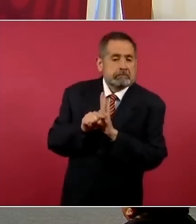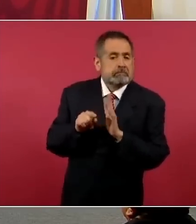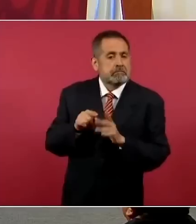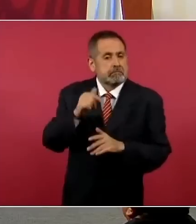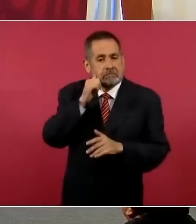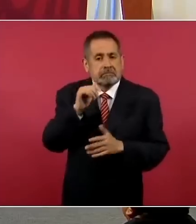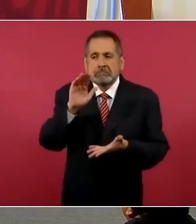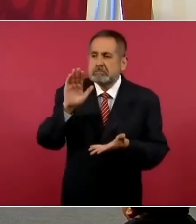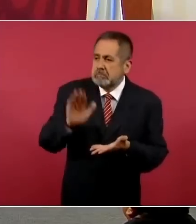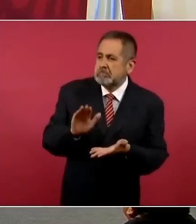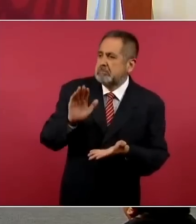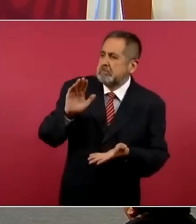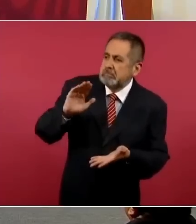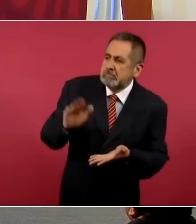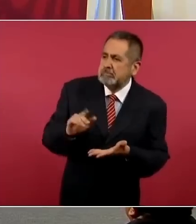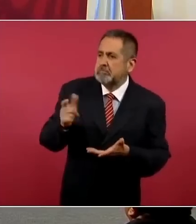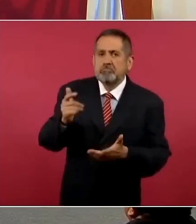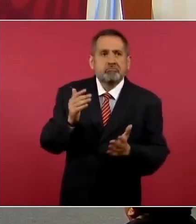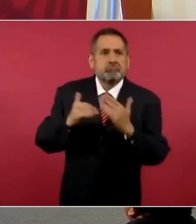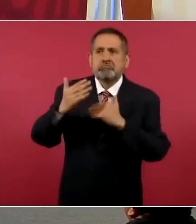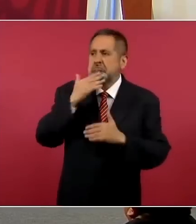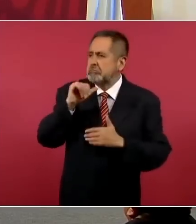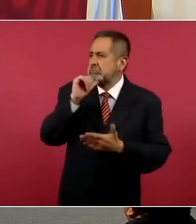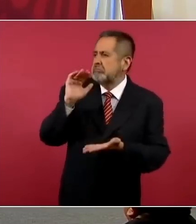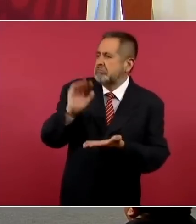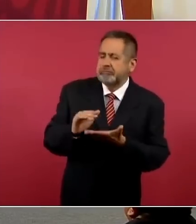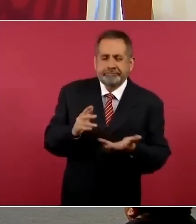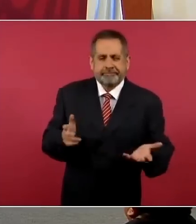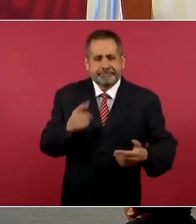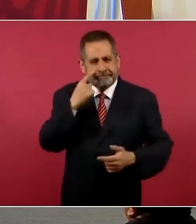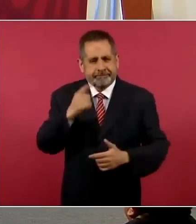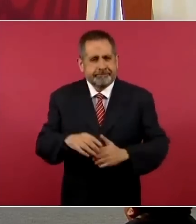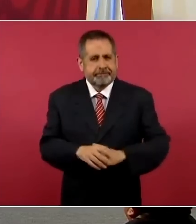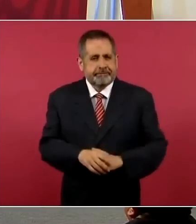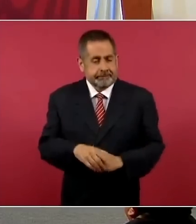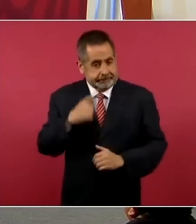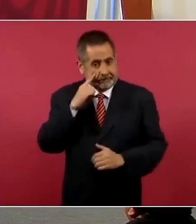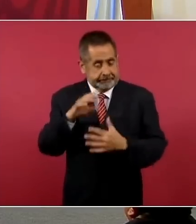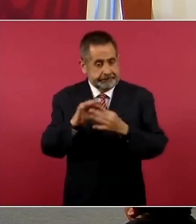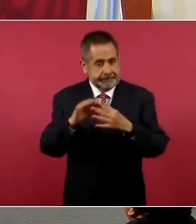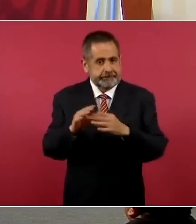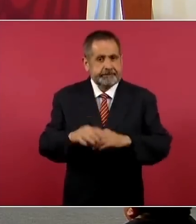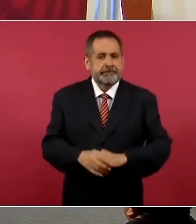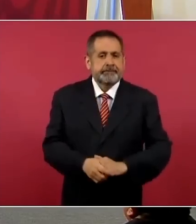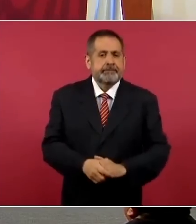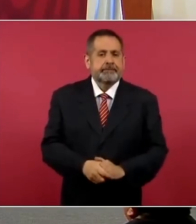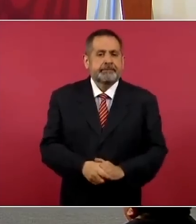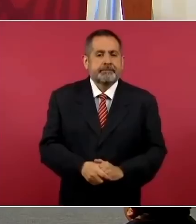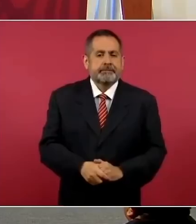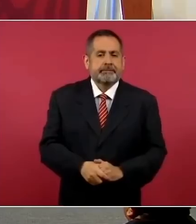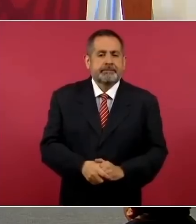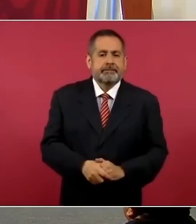es abajo. Miren cómo estaban.